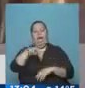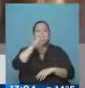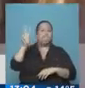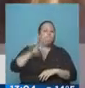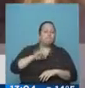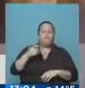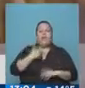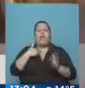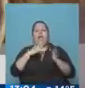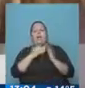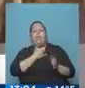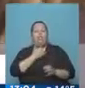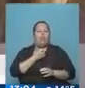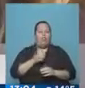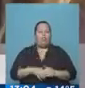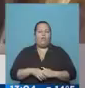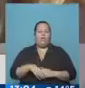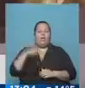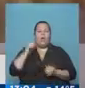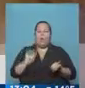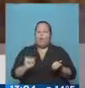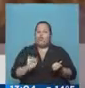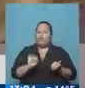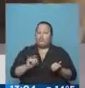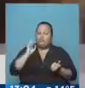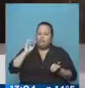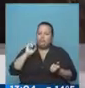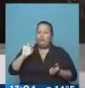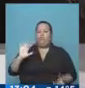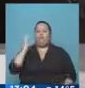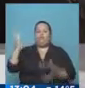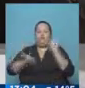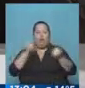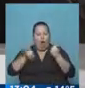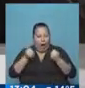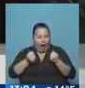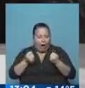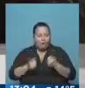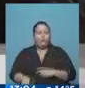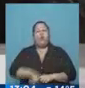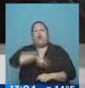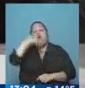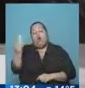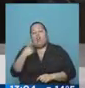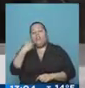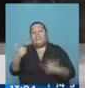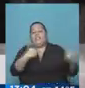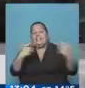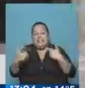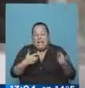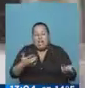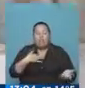donde vivía todo eso tocó bocina varias veces me prendió fuego el auto hay otro que habla de tiros